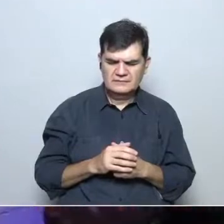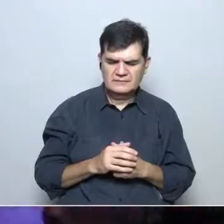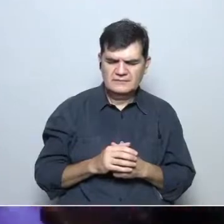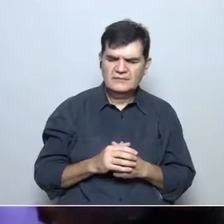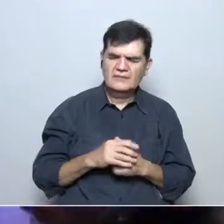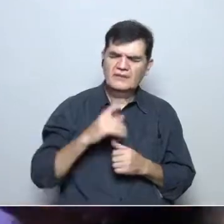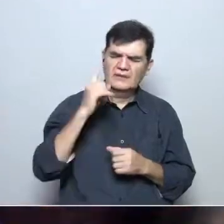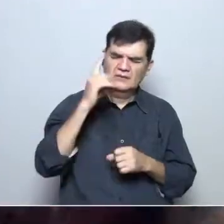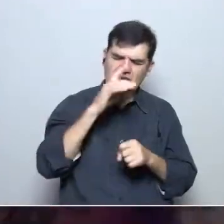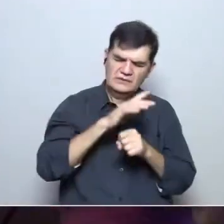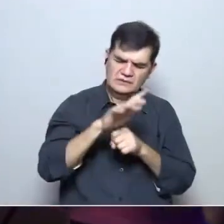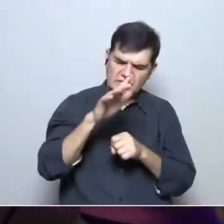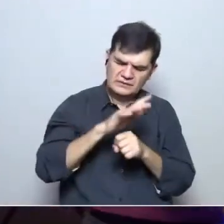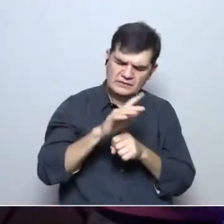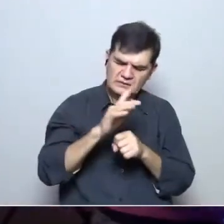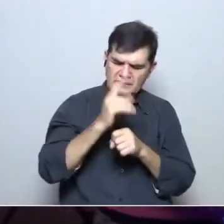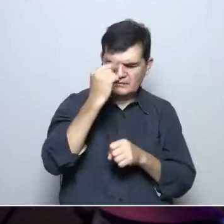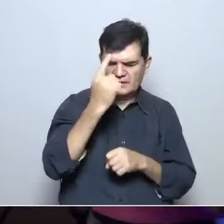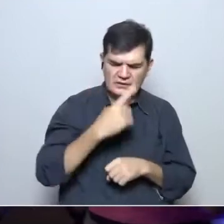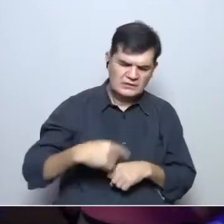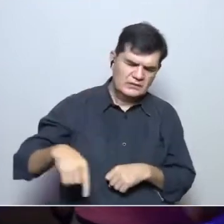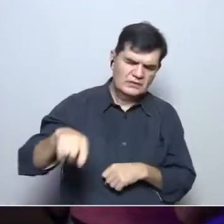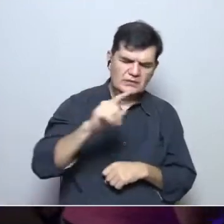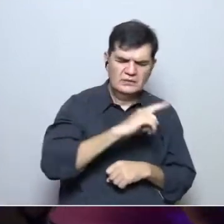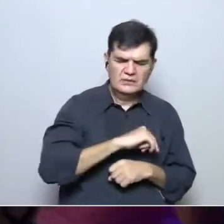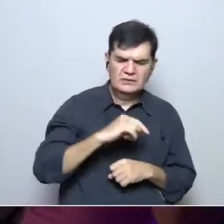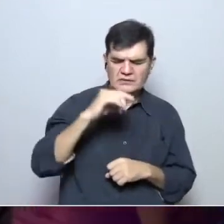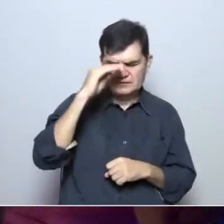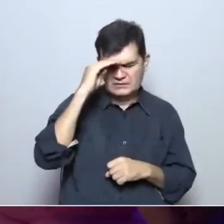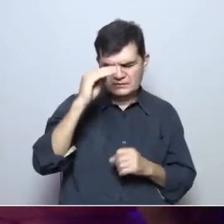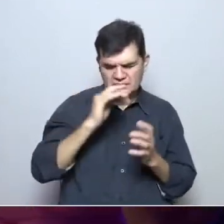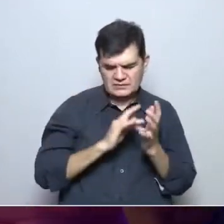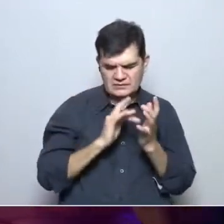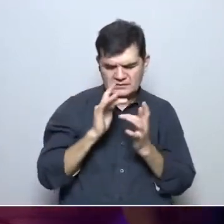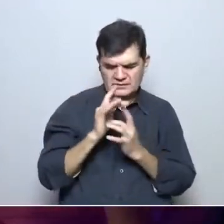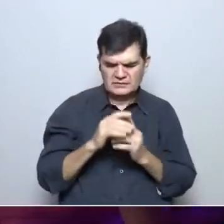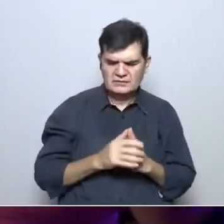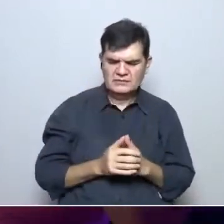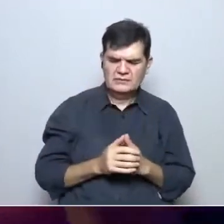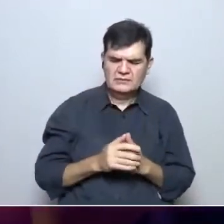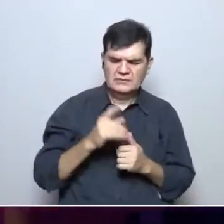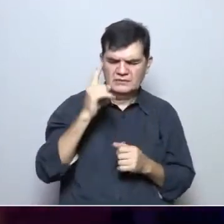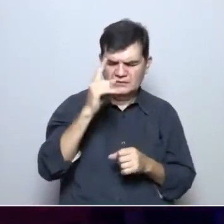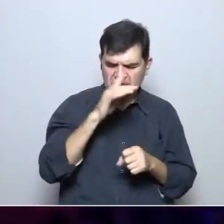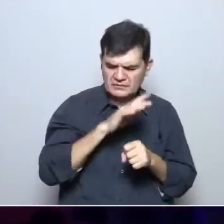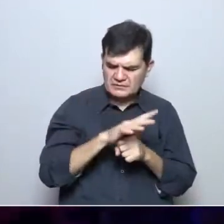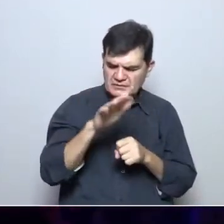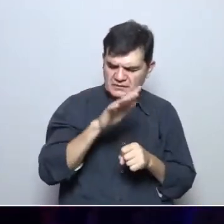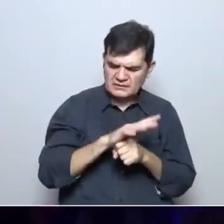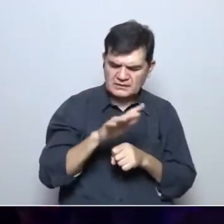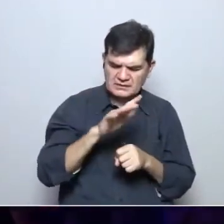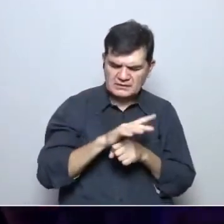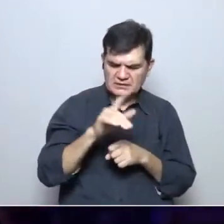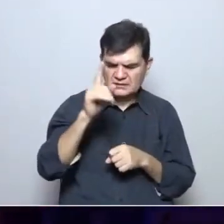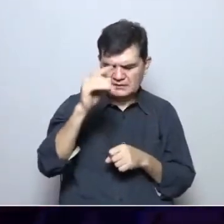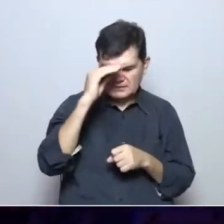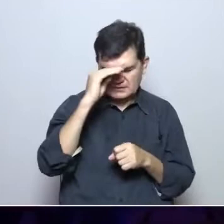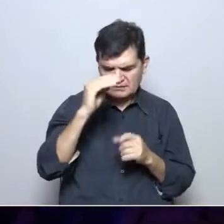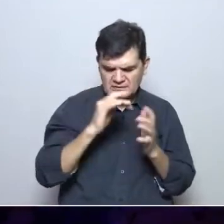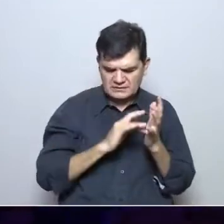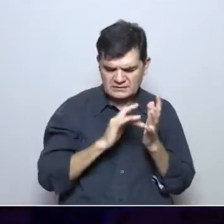eres suficiente para nosotros dos. Tú bastarás para mi corazón.